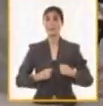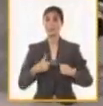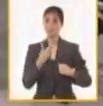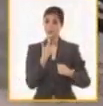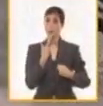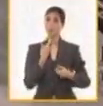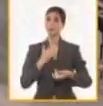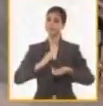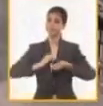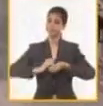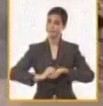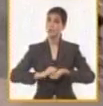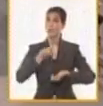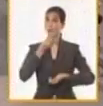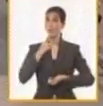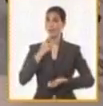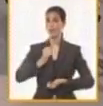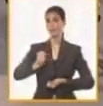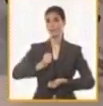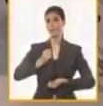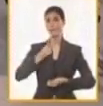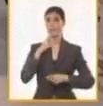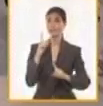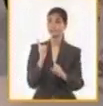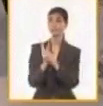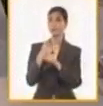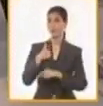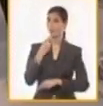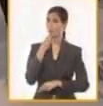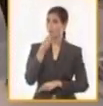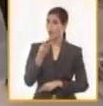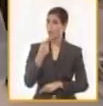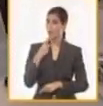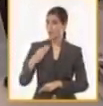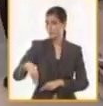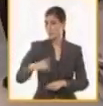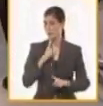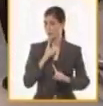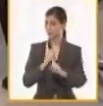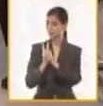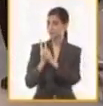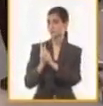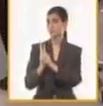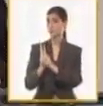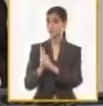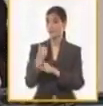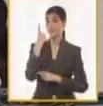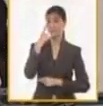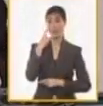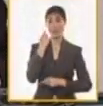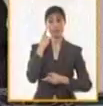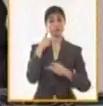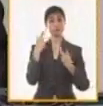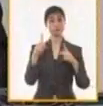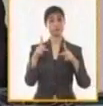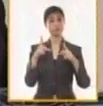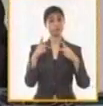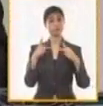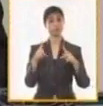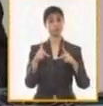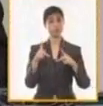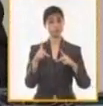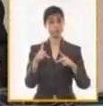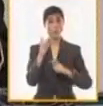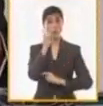poder entrevistarlo incluso directo, y claro que de primera mano pude apreciar quién era. Pues la respuesta ha